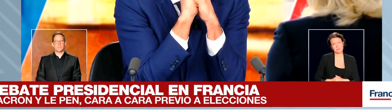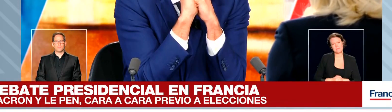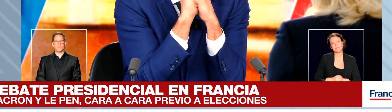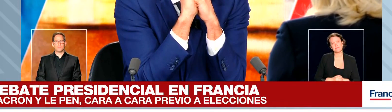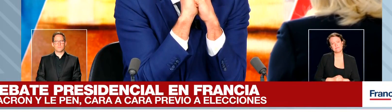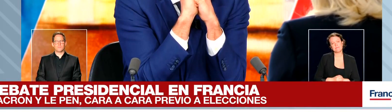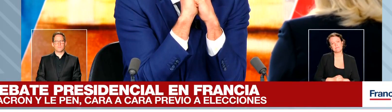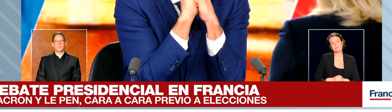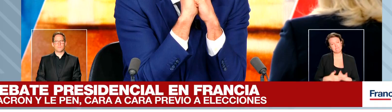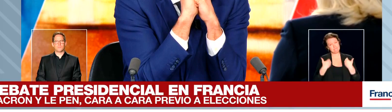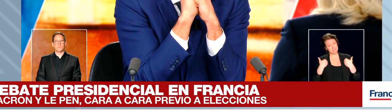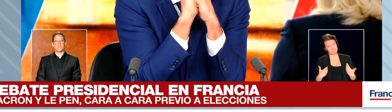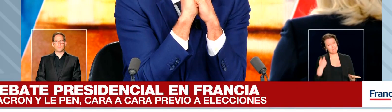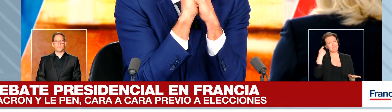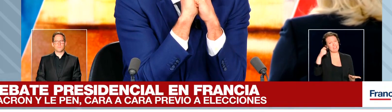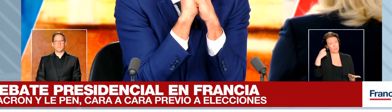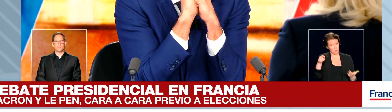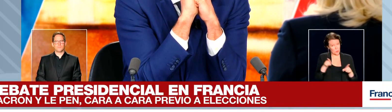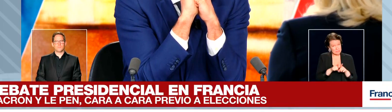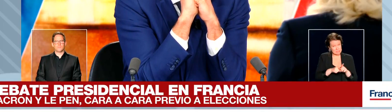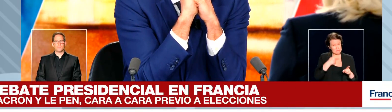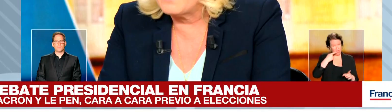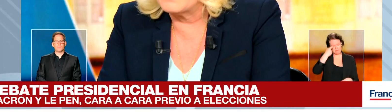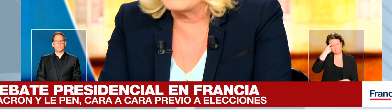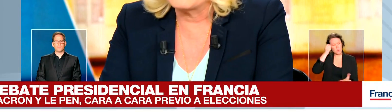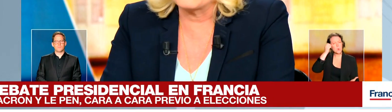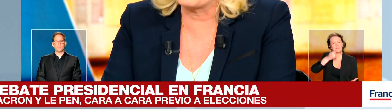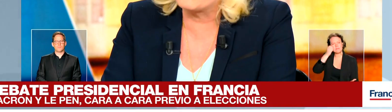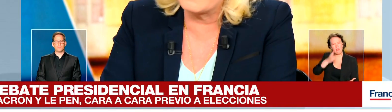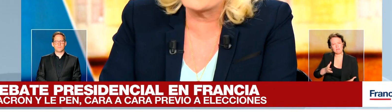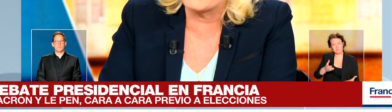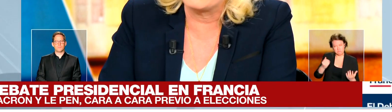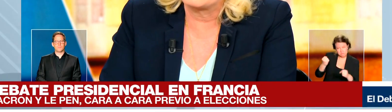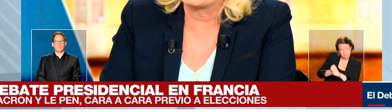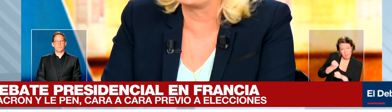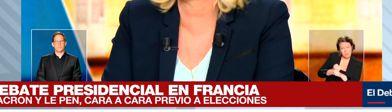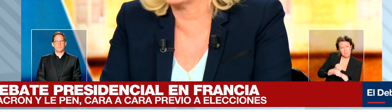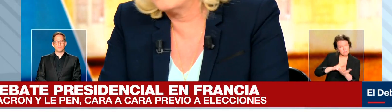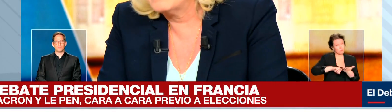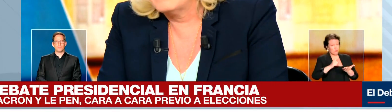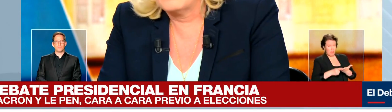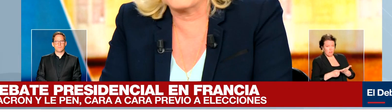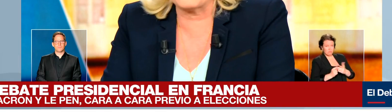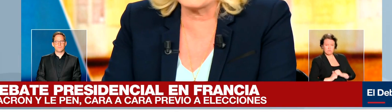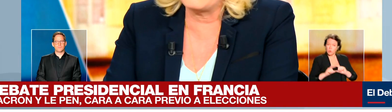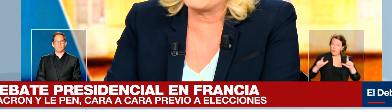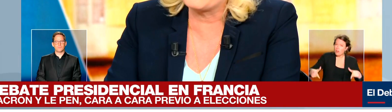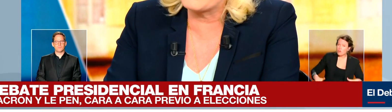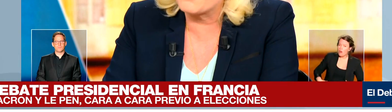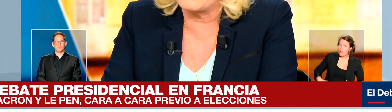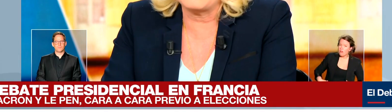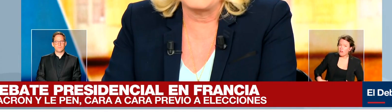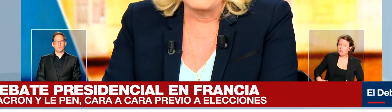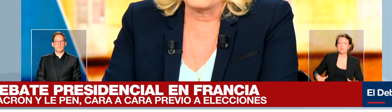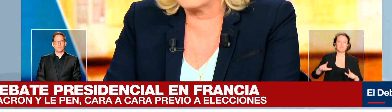seguridad. Así seré la presidenta de lo cotidiano, del valor del trabajo, del poder adquisitivo, de la